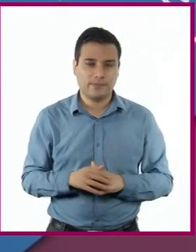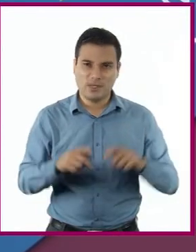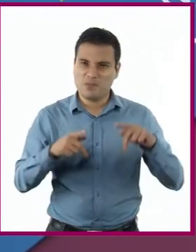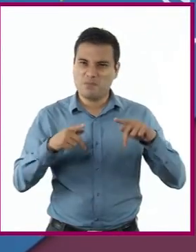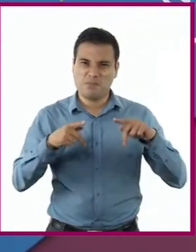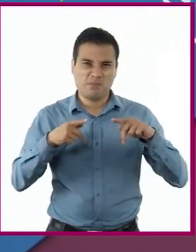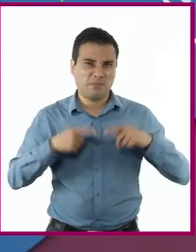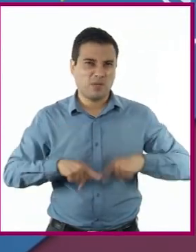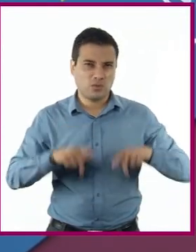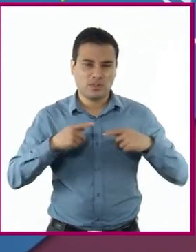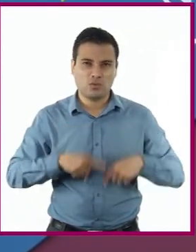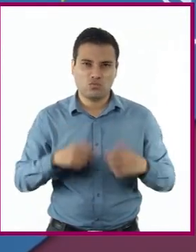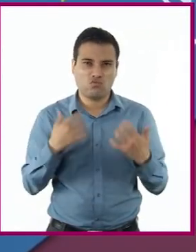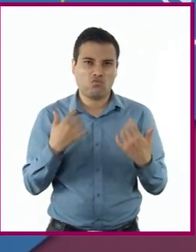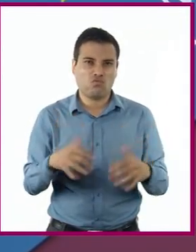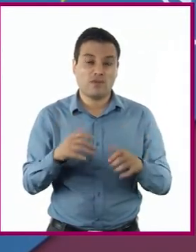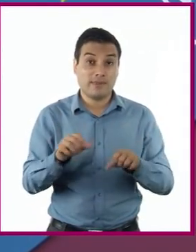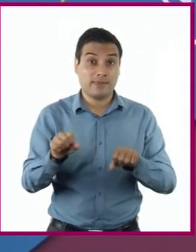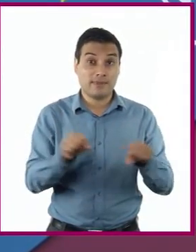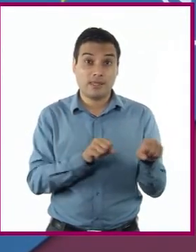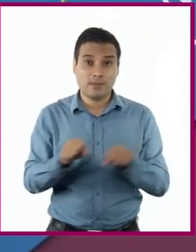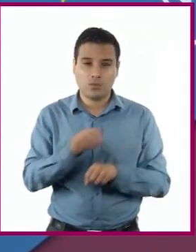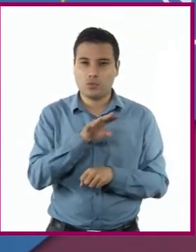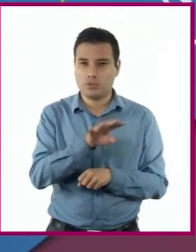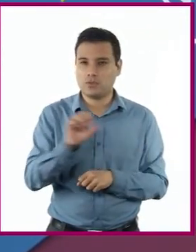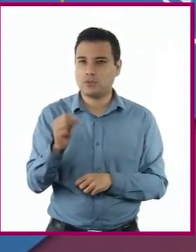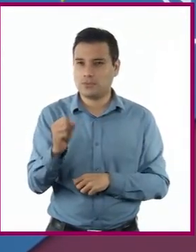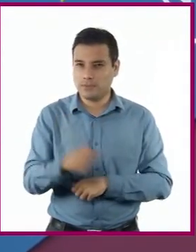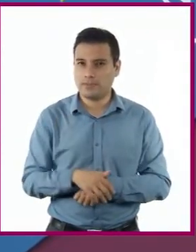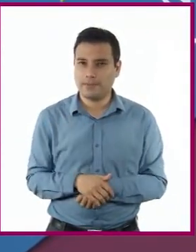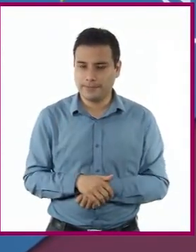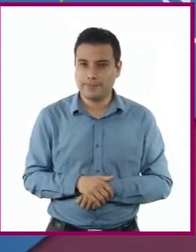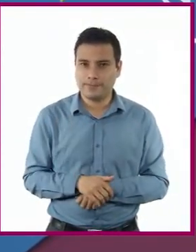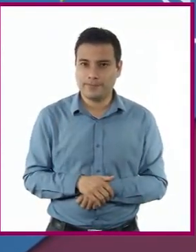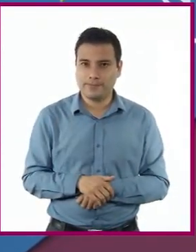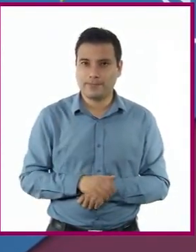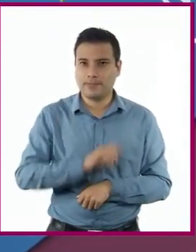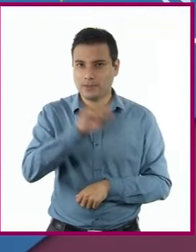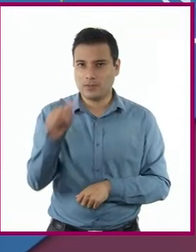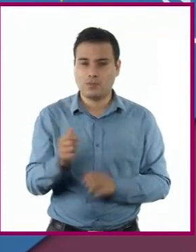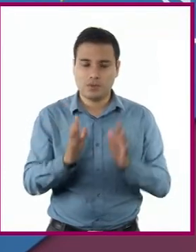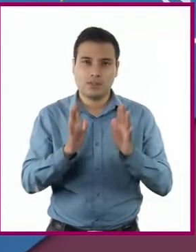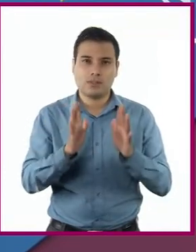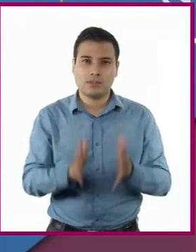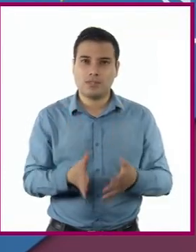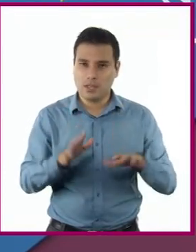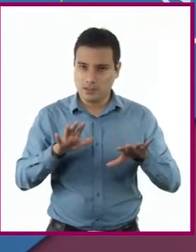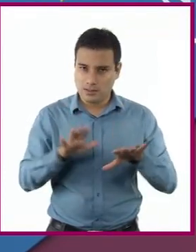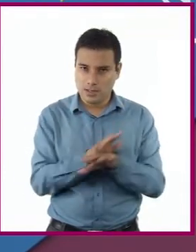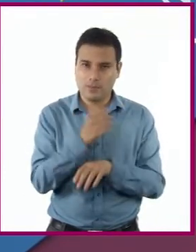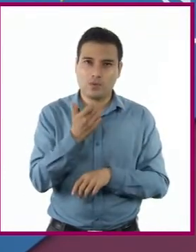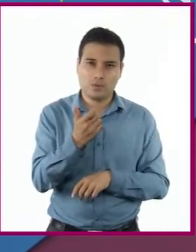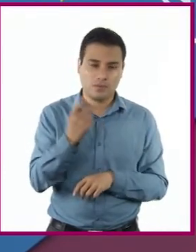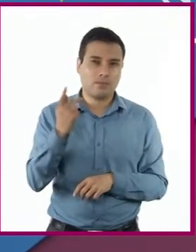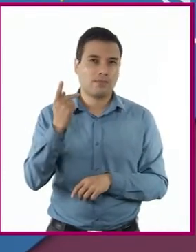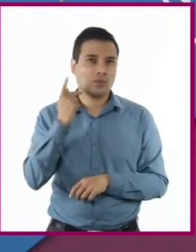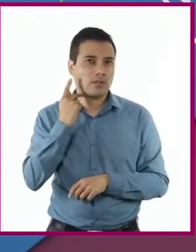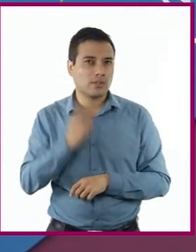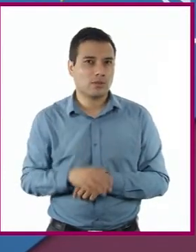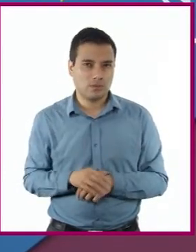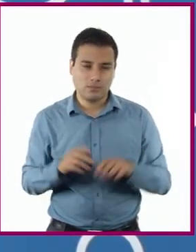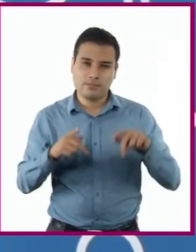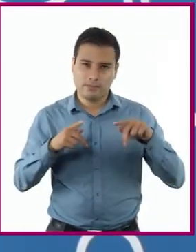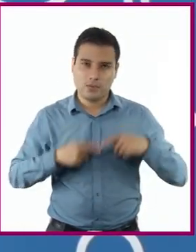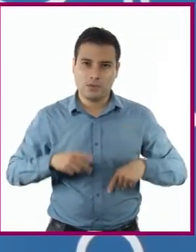civil, como resultado del terremoto del 19 de septiembre, delinearon los cambios ocurridos en lo económico, lo político y lo